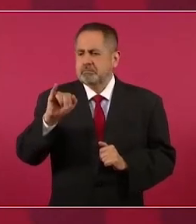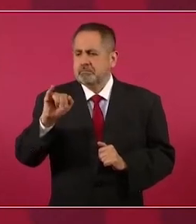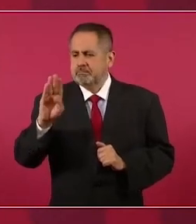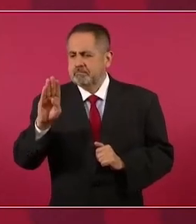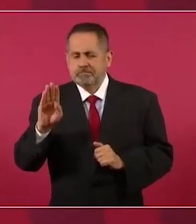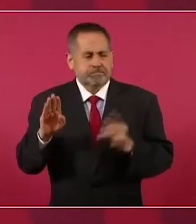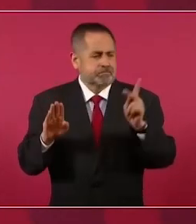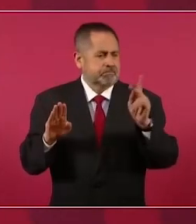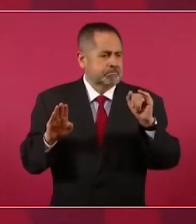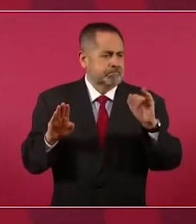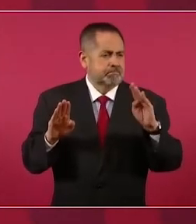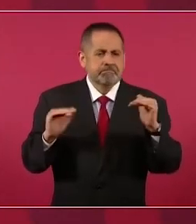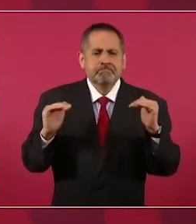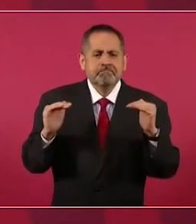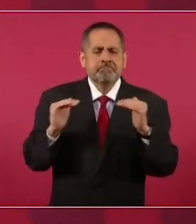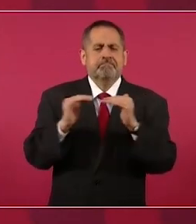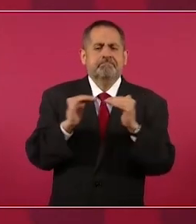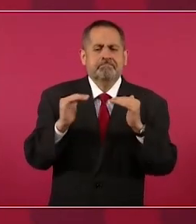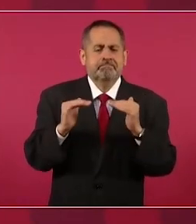Bruto,